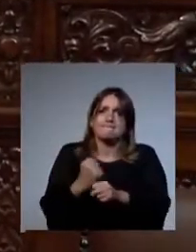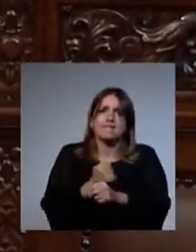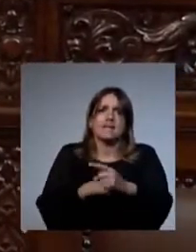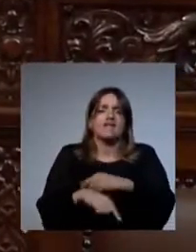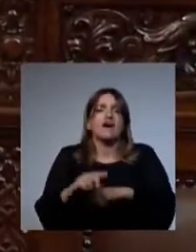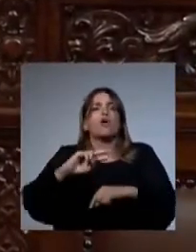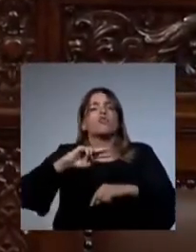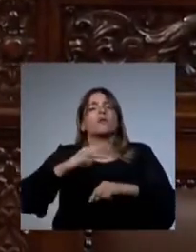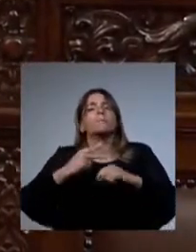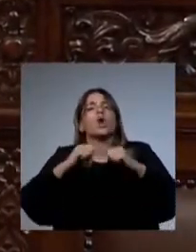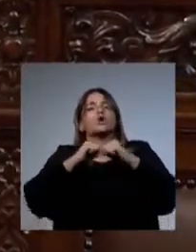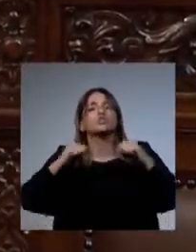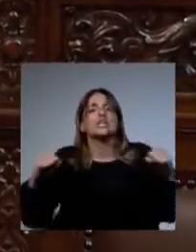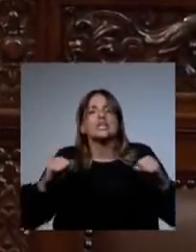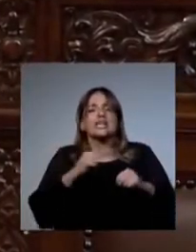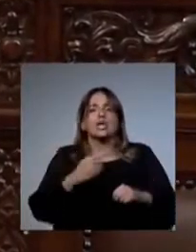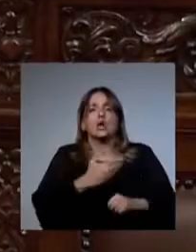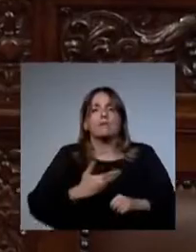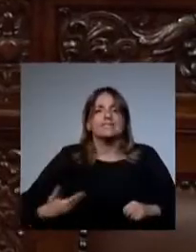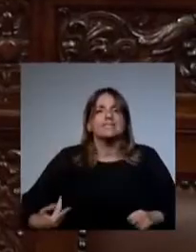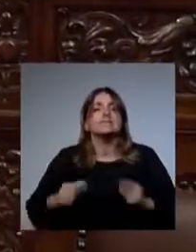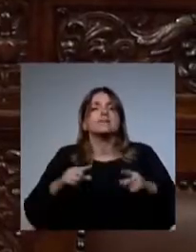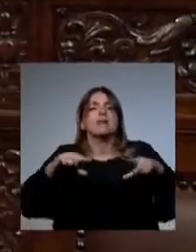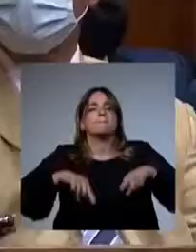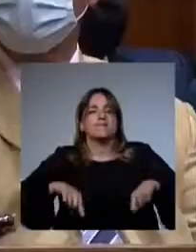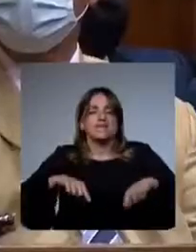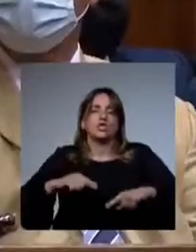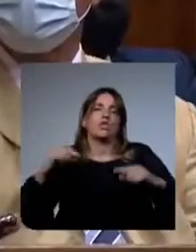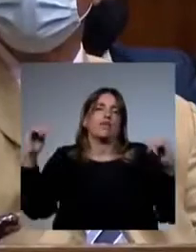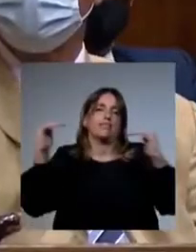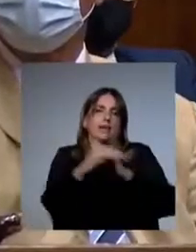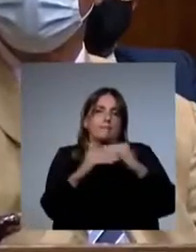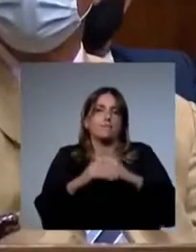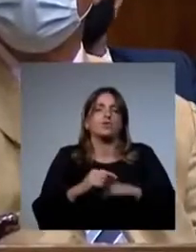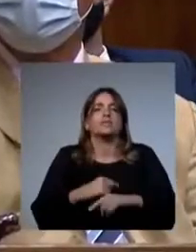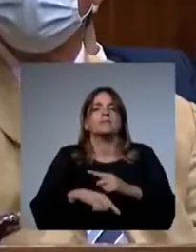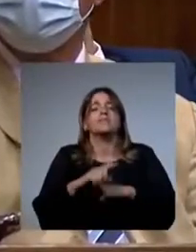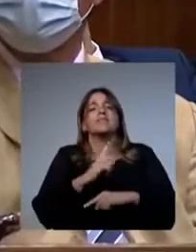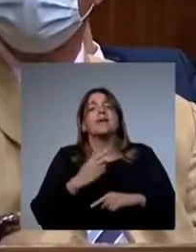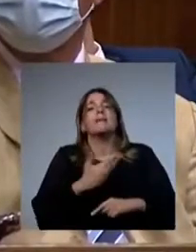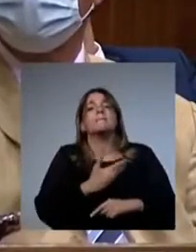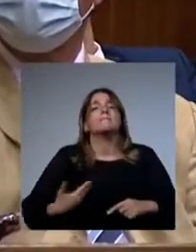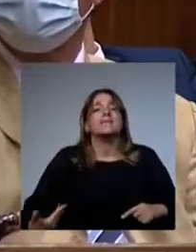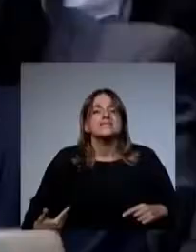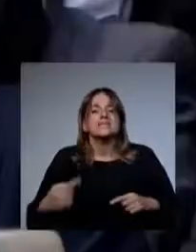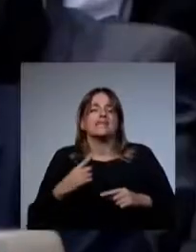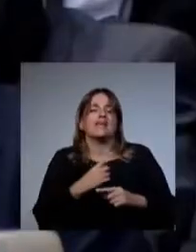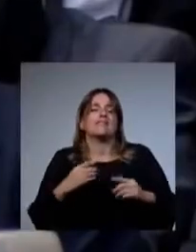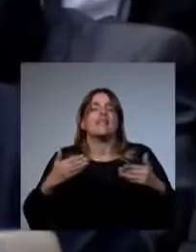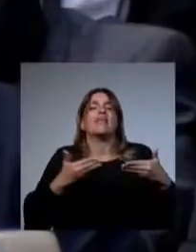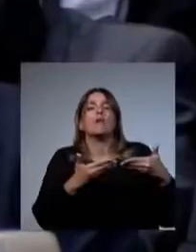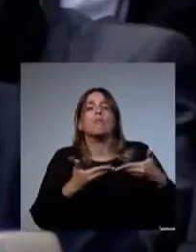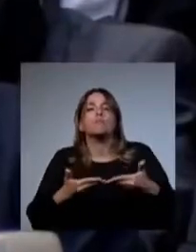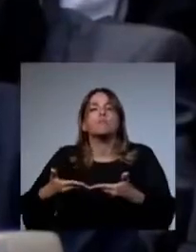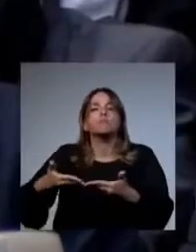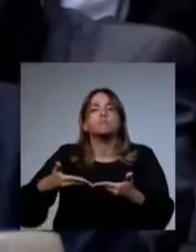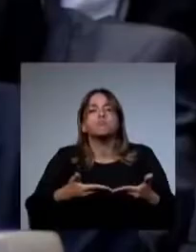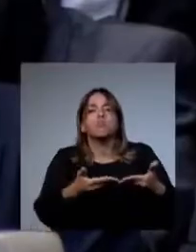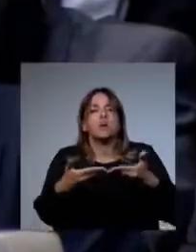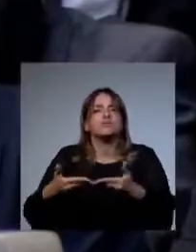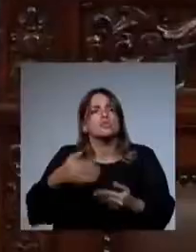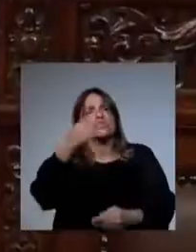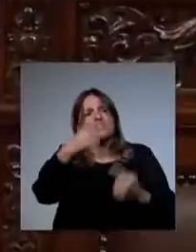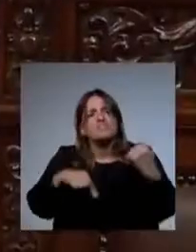del prosecretario de la Presidencia, del ministro de Transporte, del presidente del puerto y tantos otros funcionarios